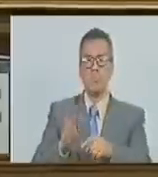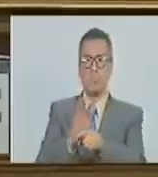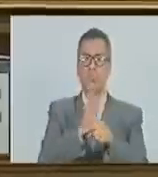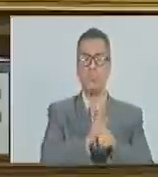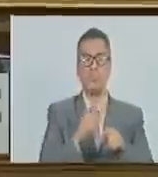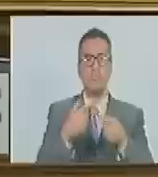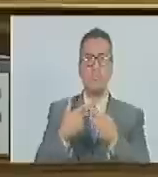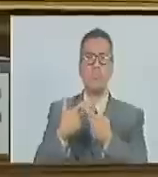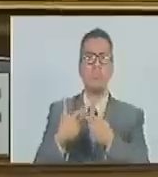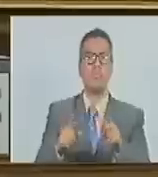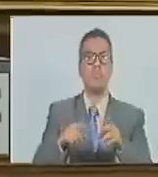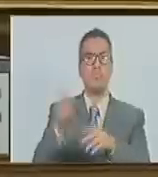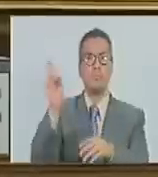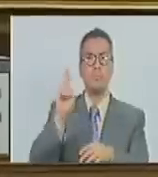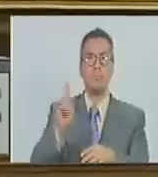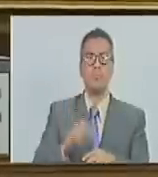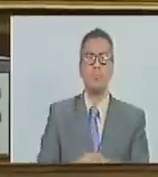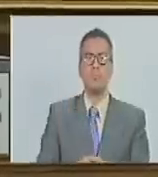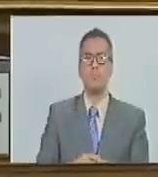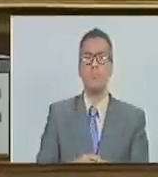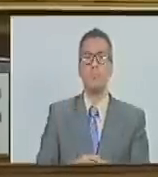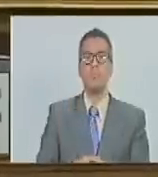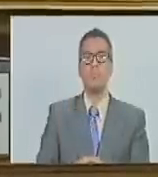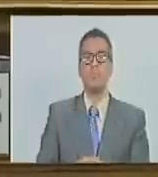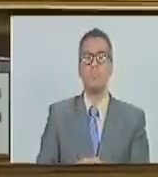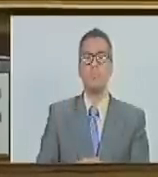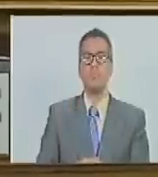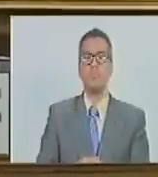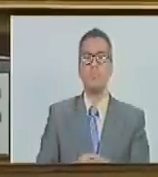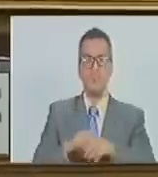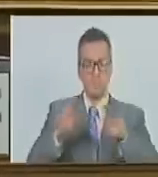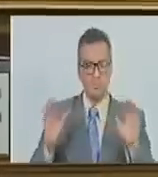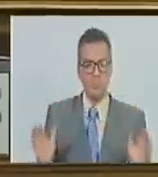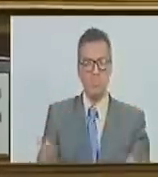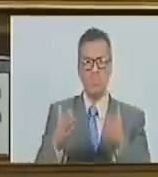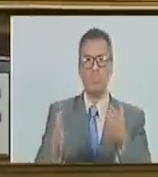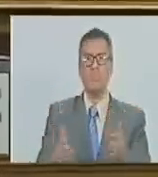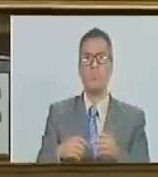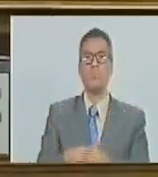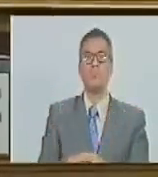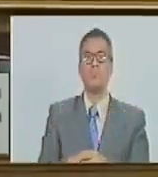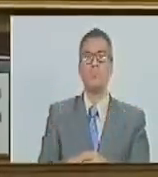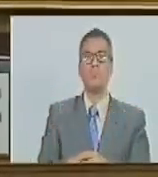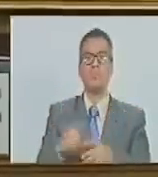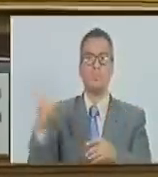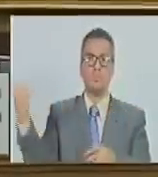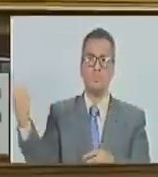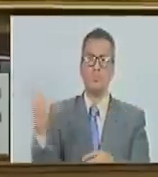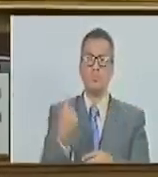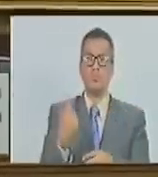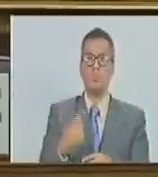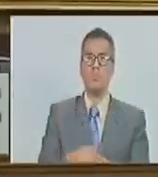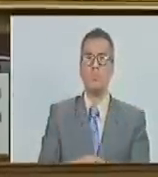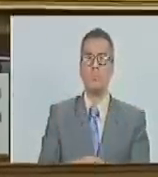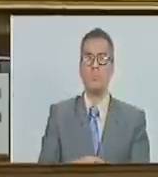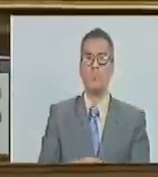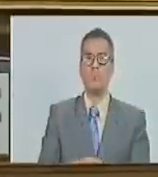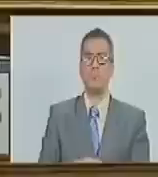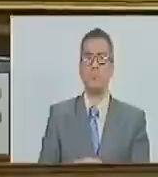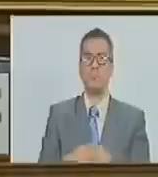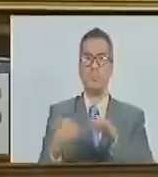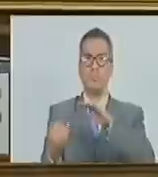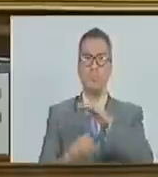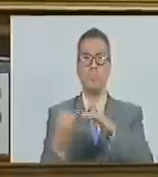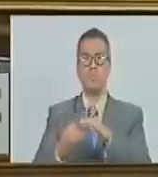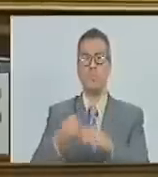paz de la República, sino promover un regreso a la